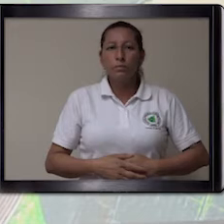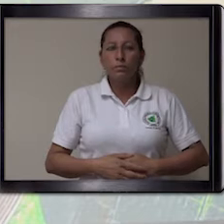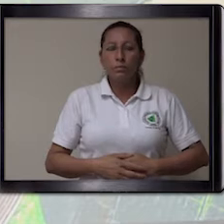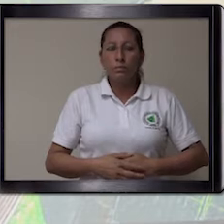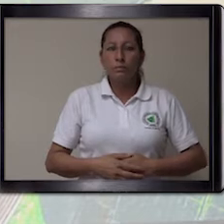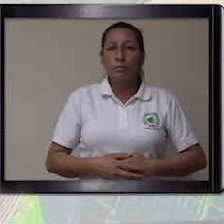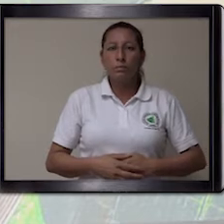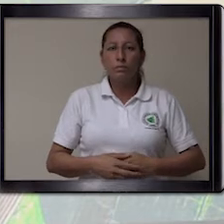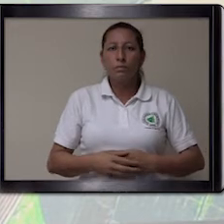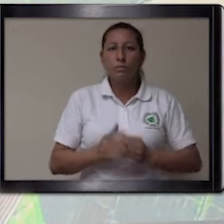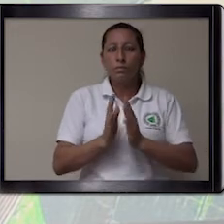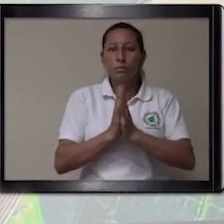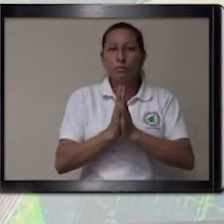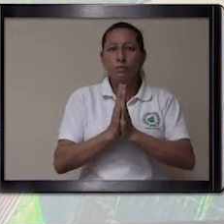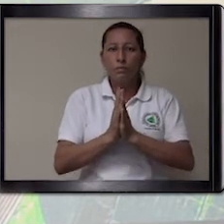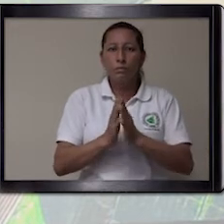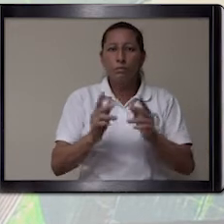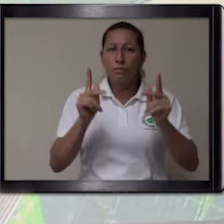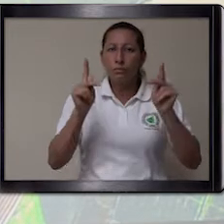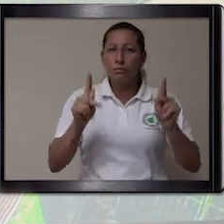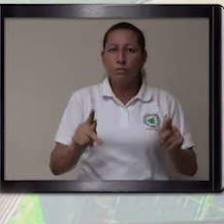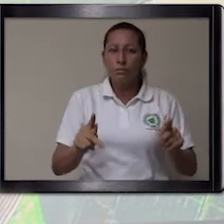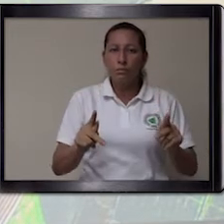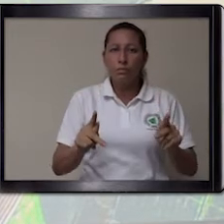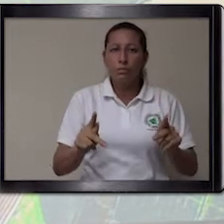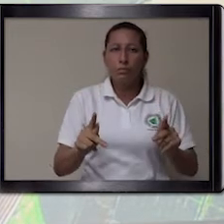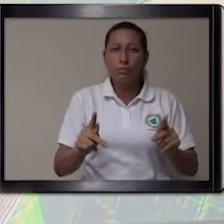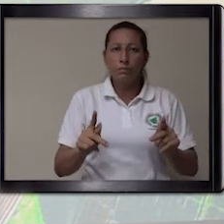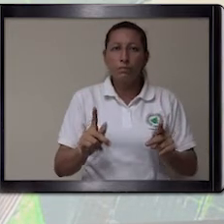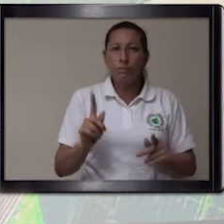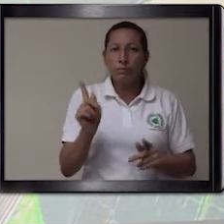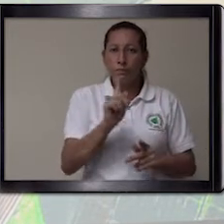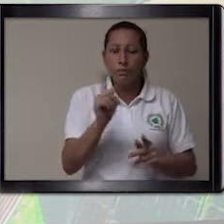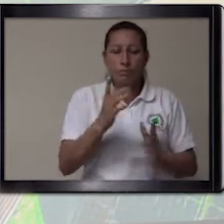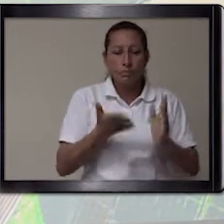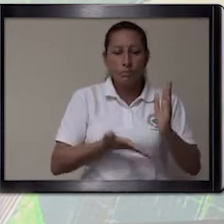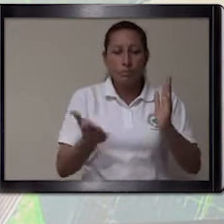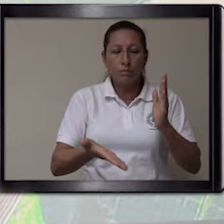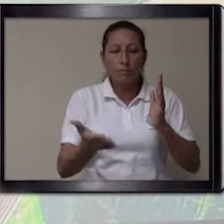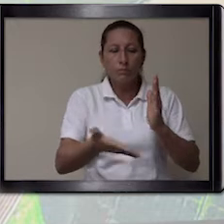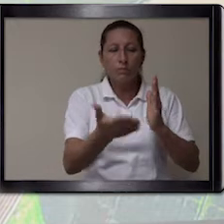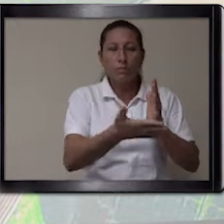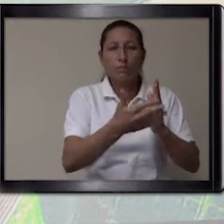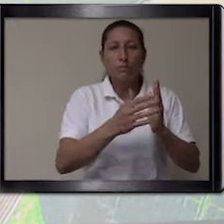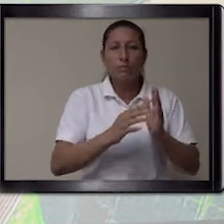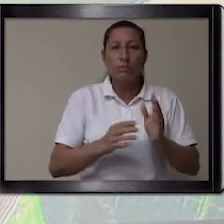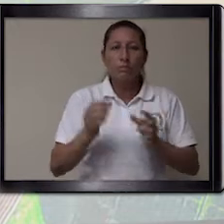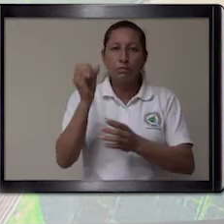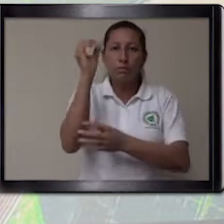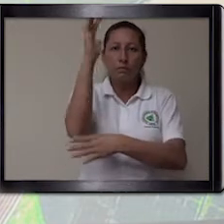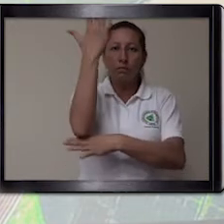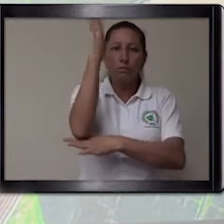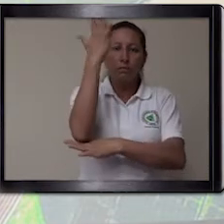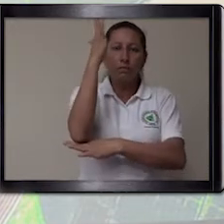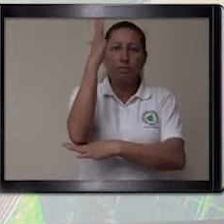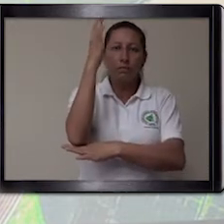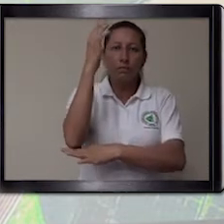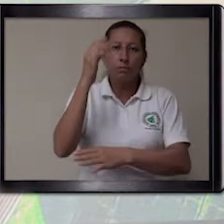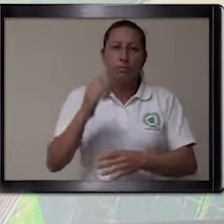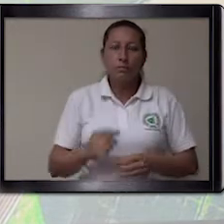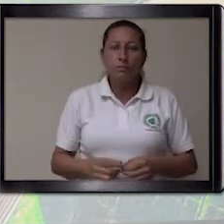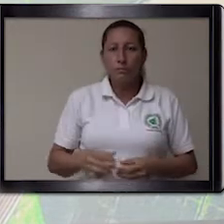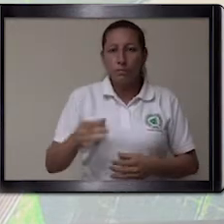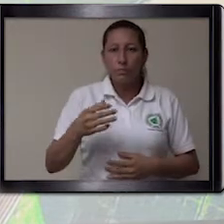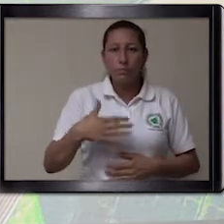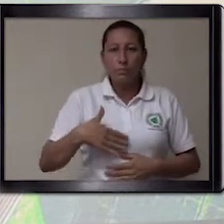Entonces, pues también digamos, el problema ecológico también es un problema muy serio en las laderas de los volcanes y